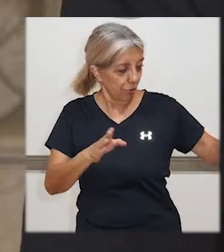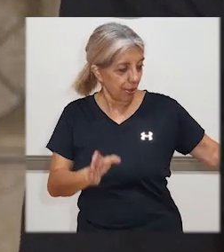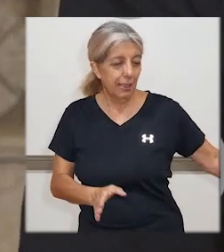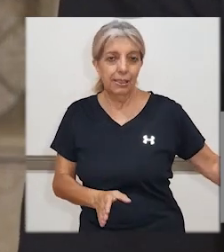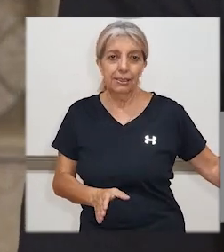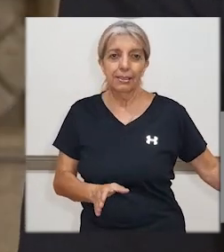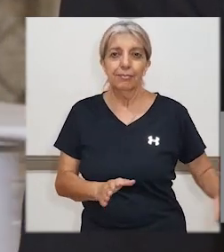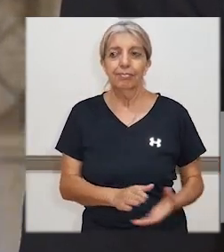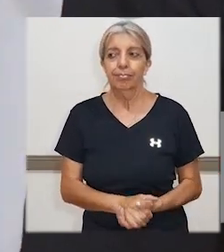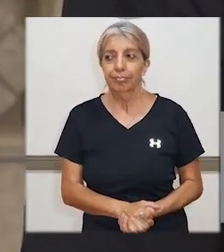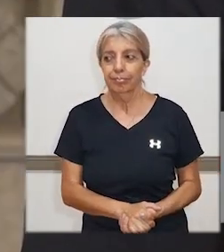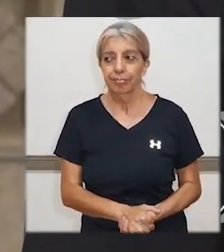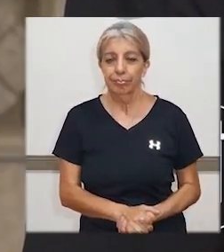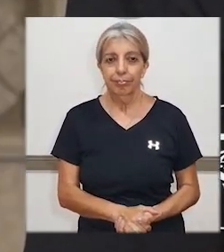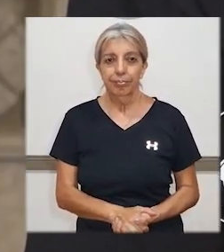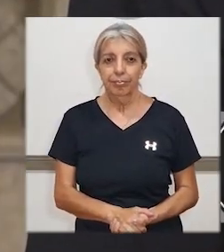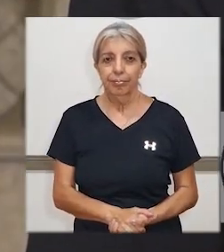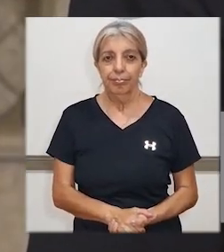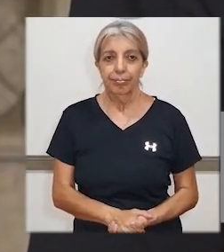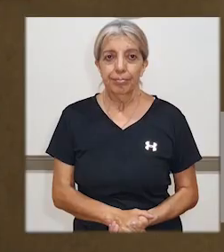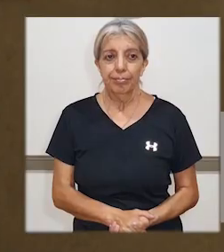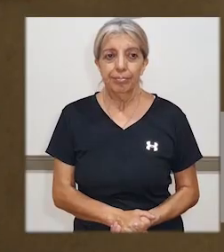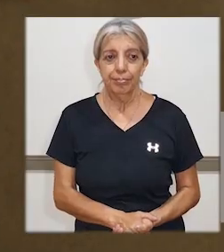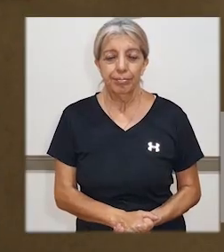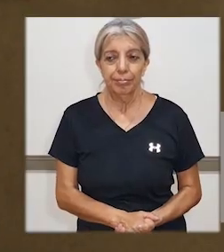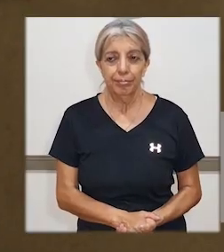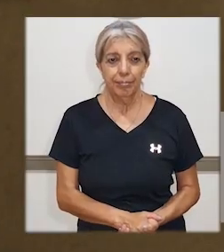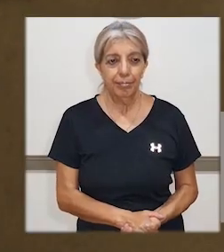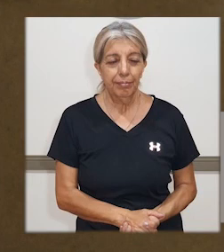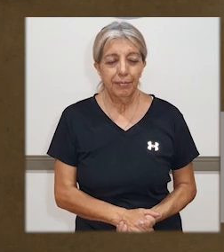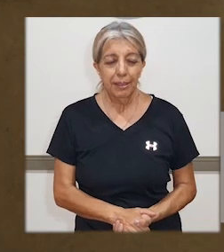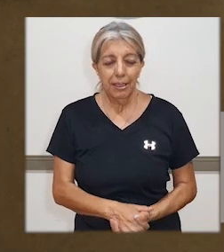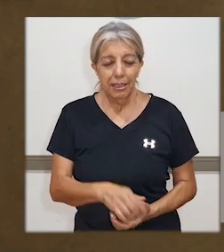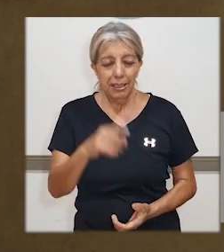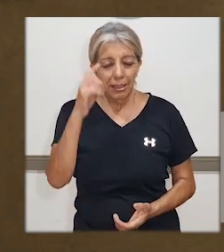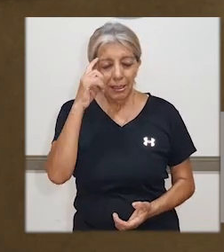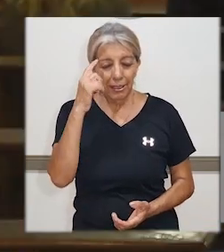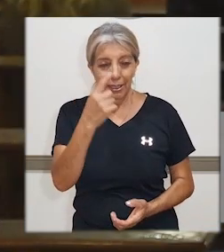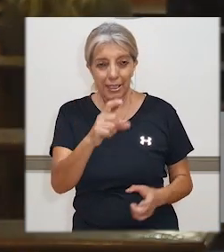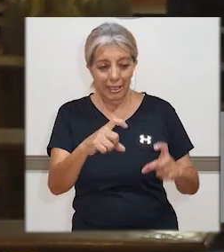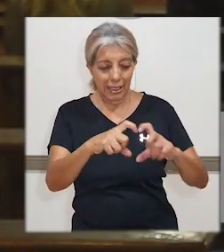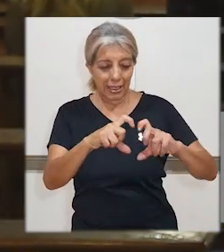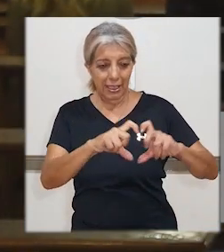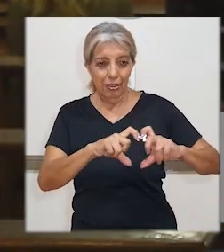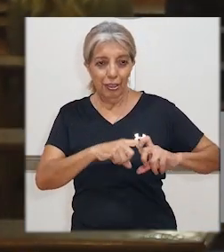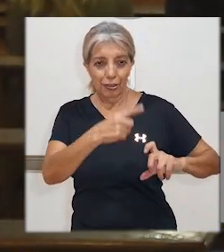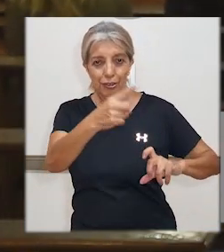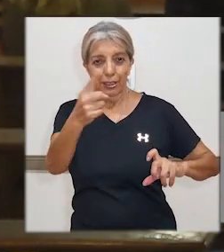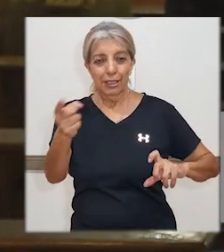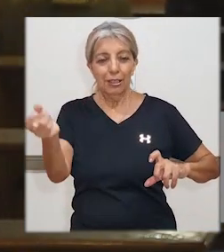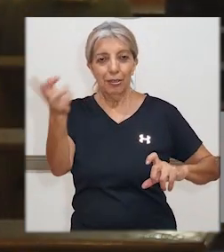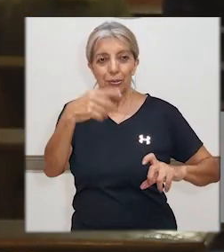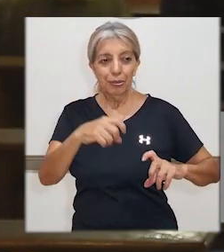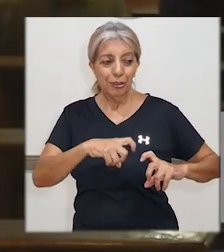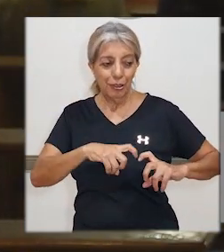su infinito amor nos ayude a descubrir la vocación a la que hemos sido llamados. Cantamos.